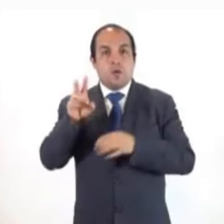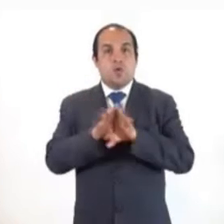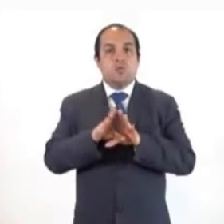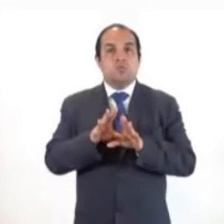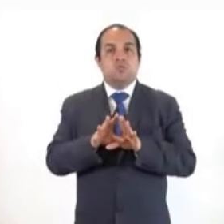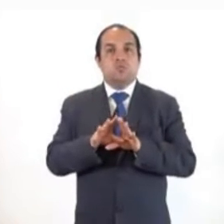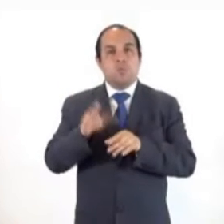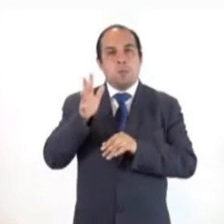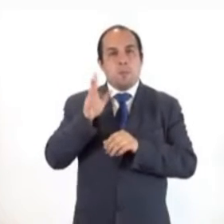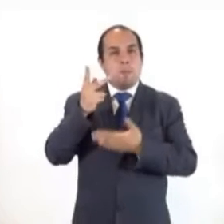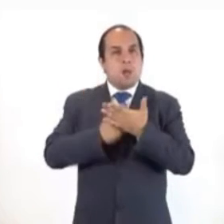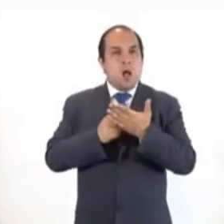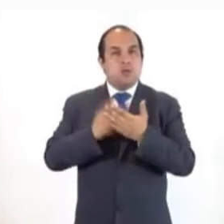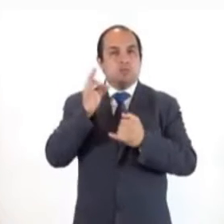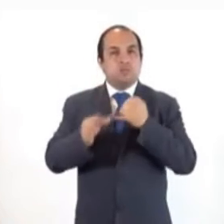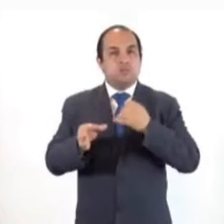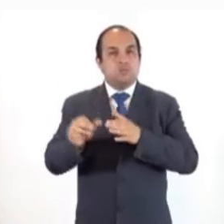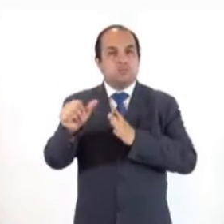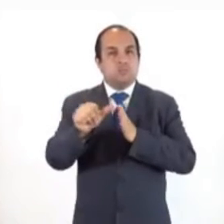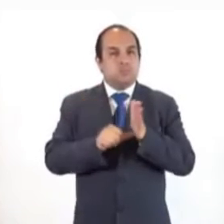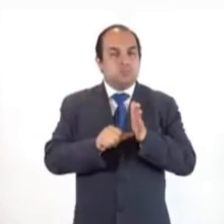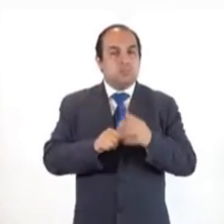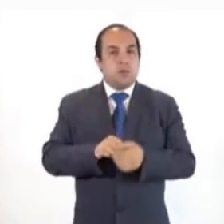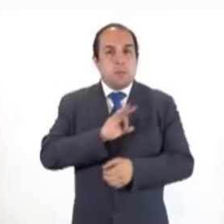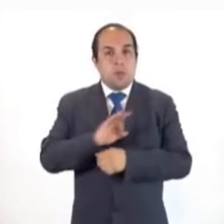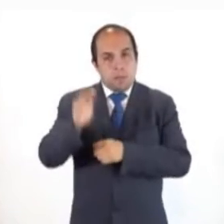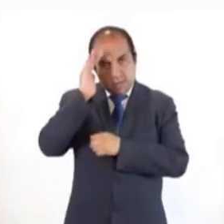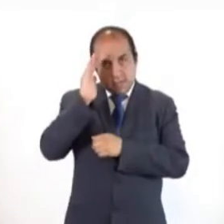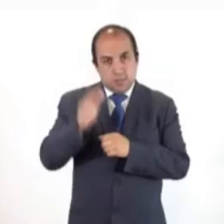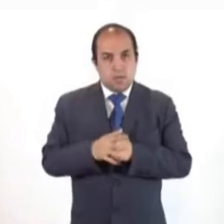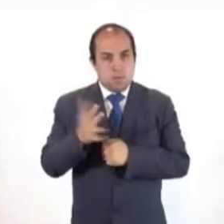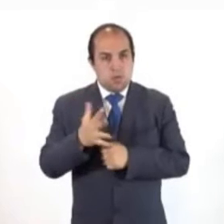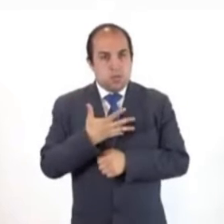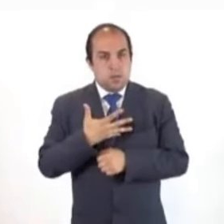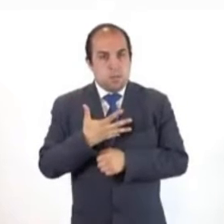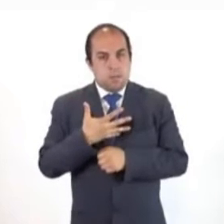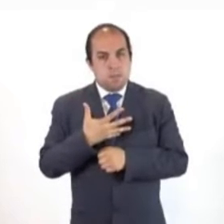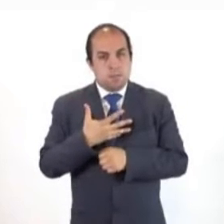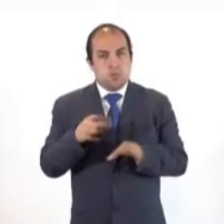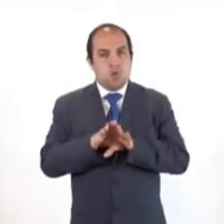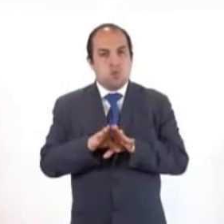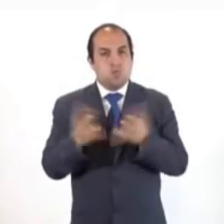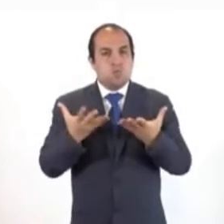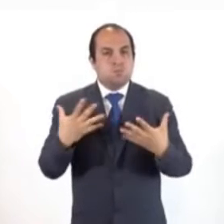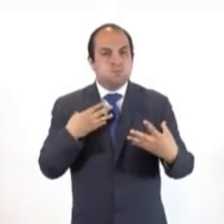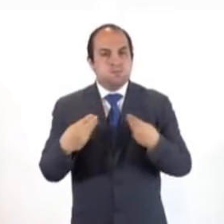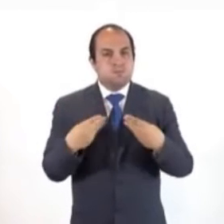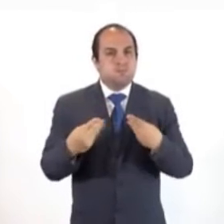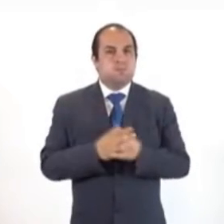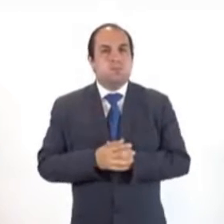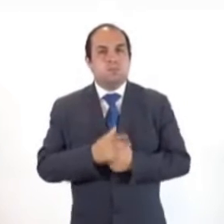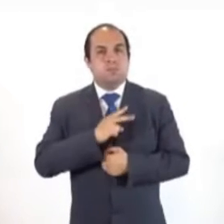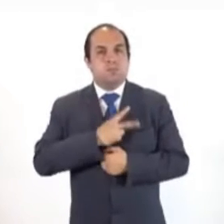trayectorias del último mes, para que podamos estimar y tengan más o menos una idea de cómo ha sido la tasa reproductiva del virus estimada a